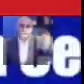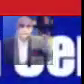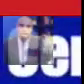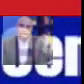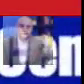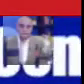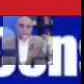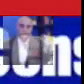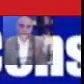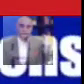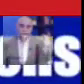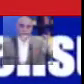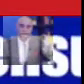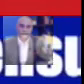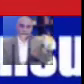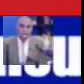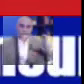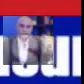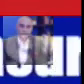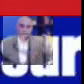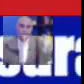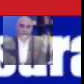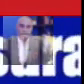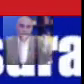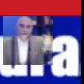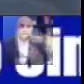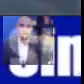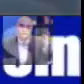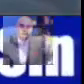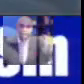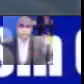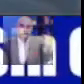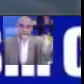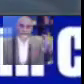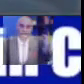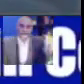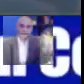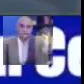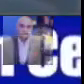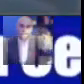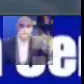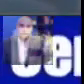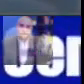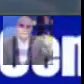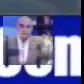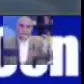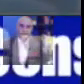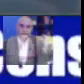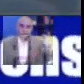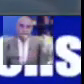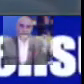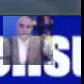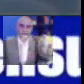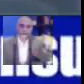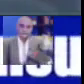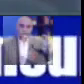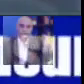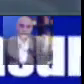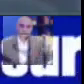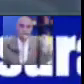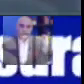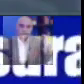pronto, cuando son votados o no votados, pero ya están ahí, pues no se les ve ni el